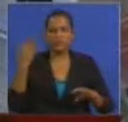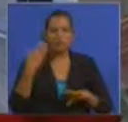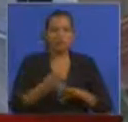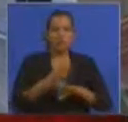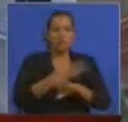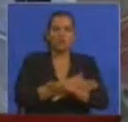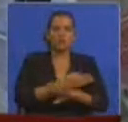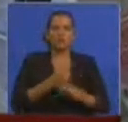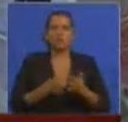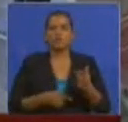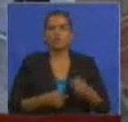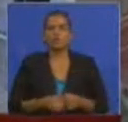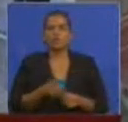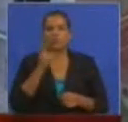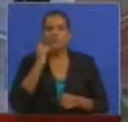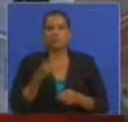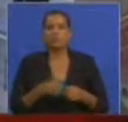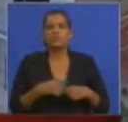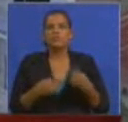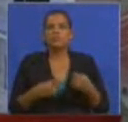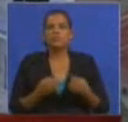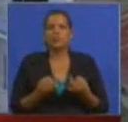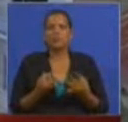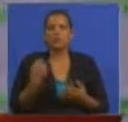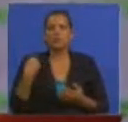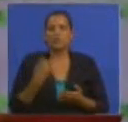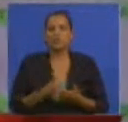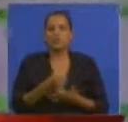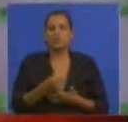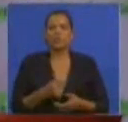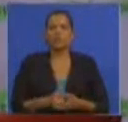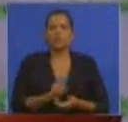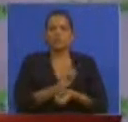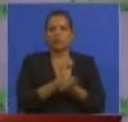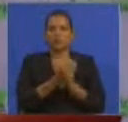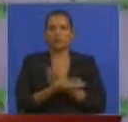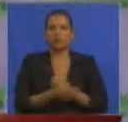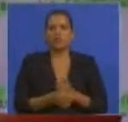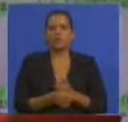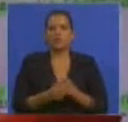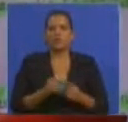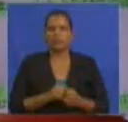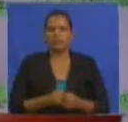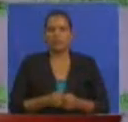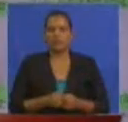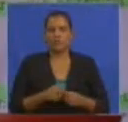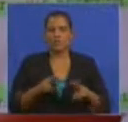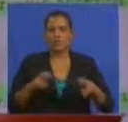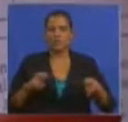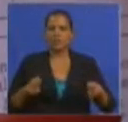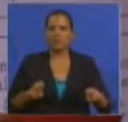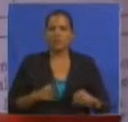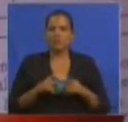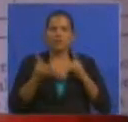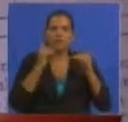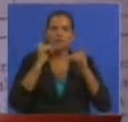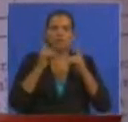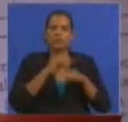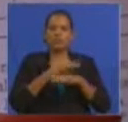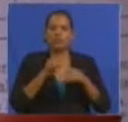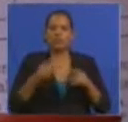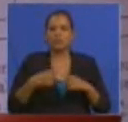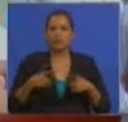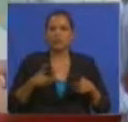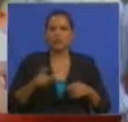anticipación que permitió estipular dichos montos y que las reformas son parte de un análisis y diálogos con